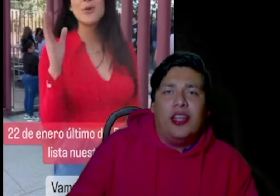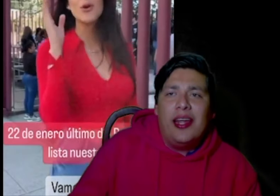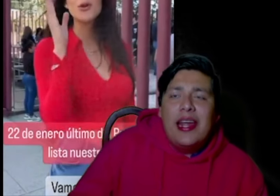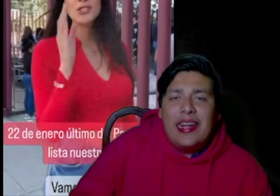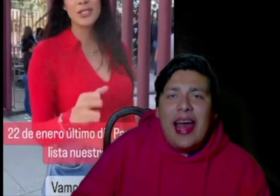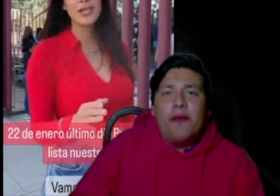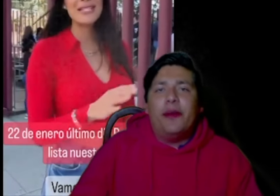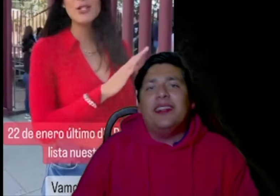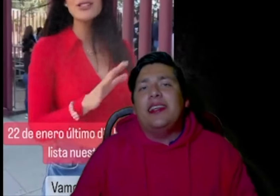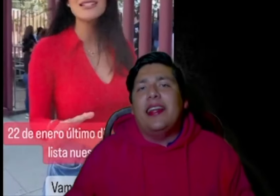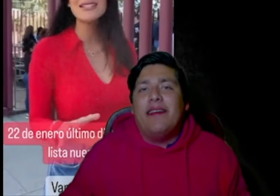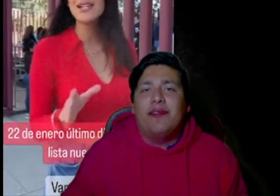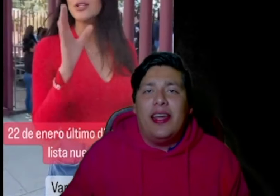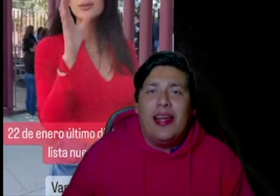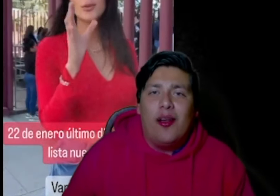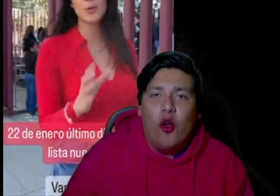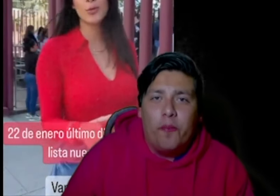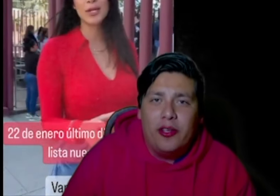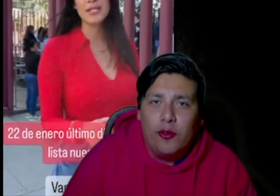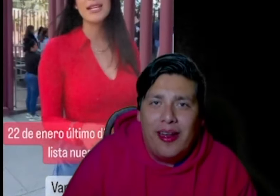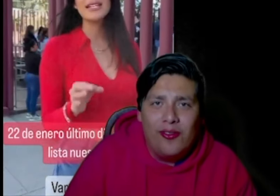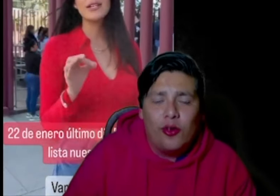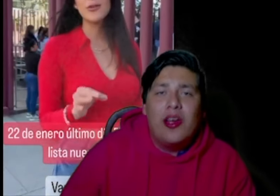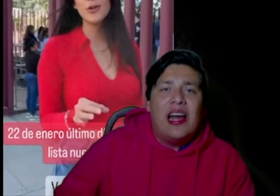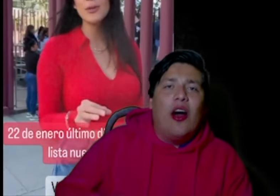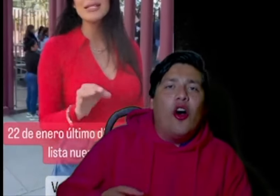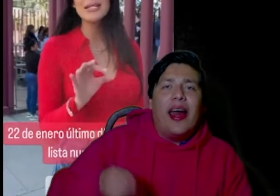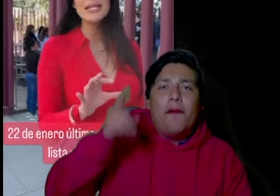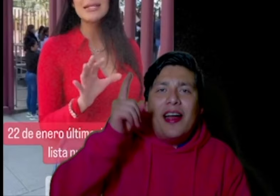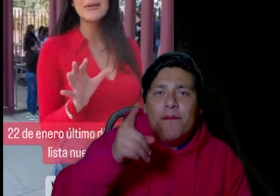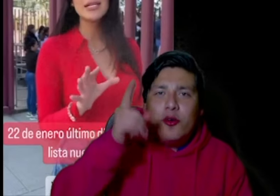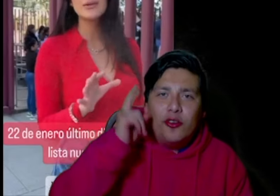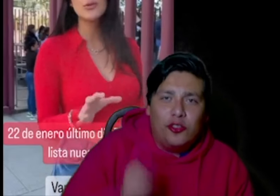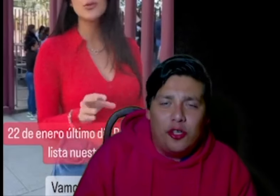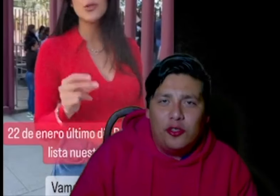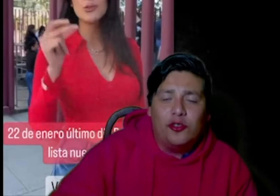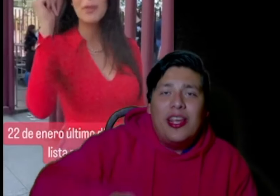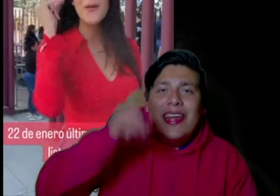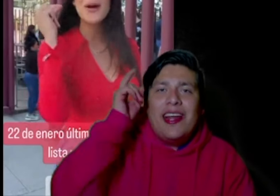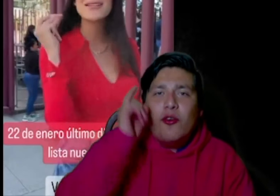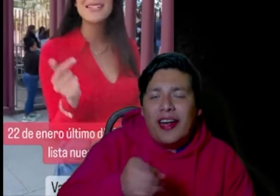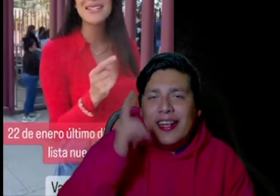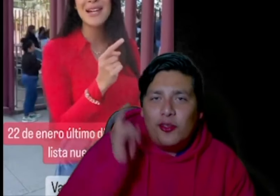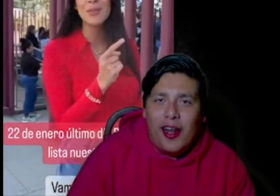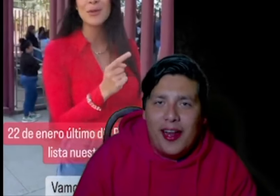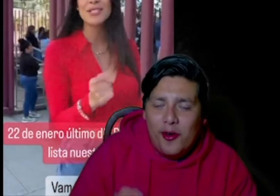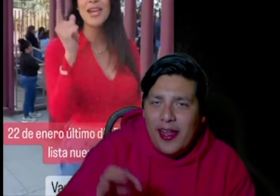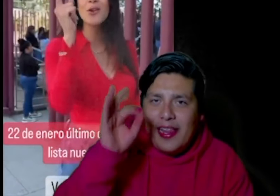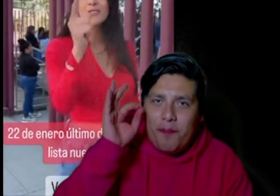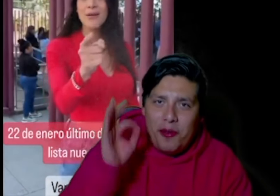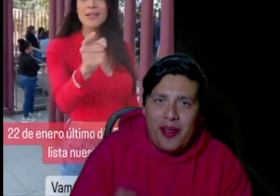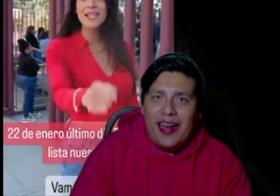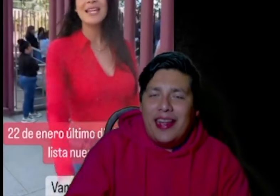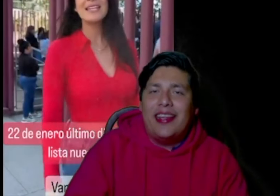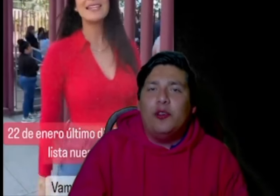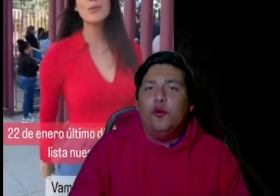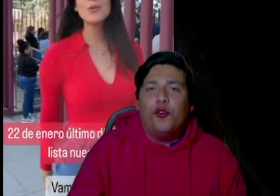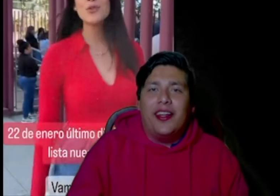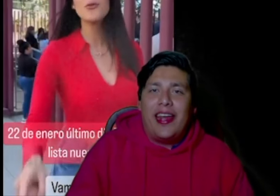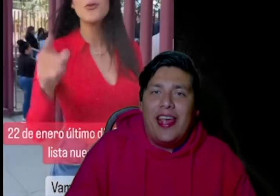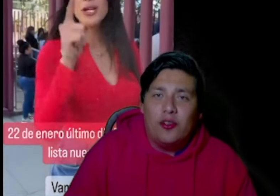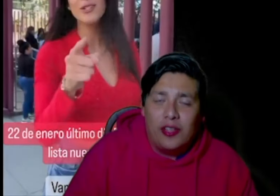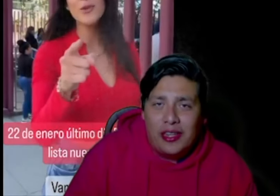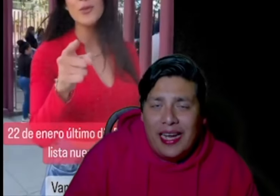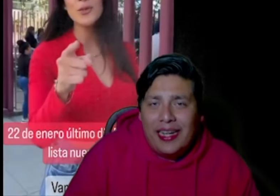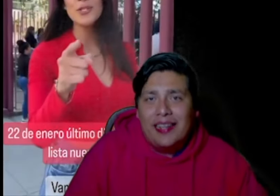a la 4T y al presidente López Obrador. Ahora van por nosotros, y Juncal Solano es la primera en